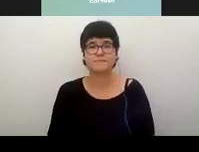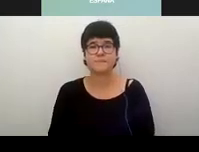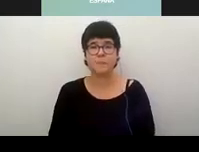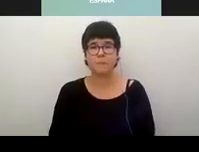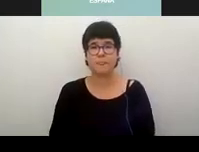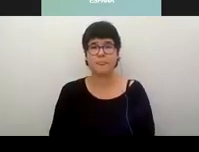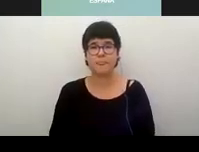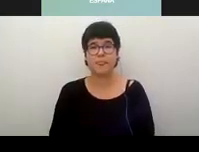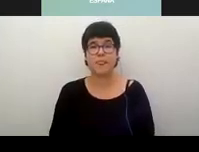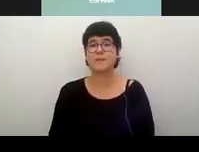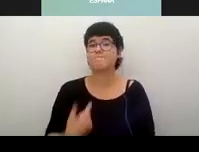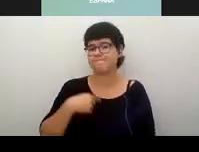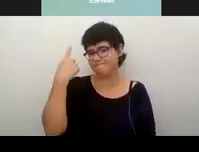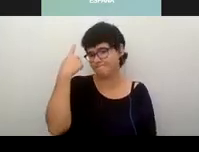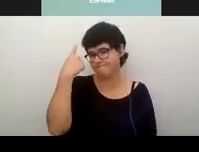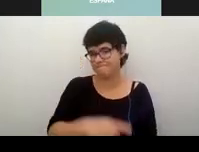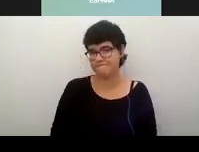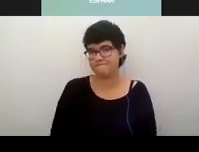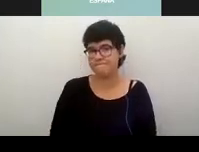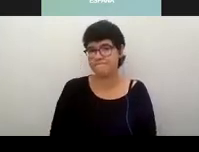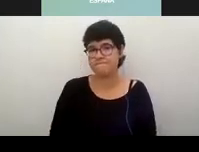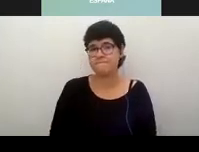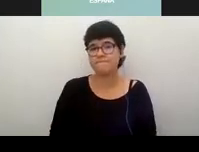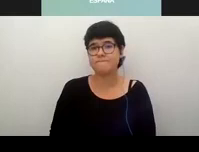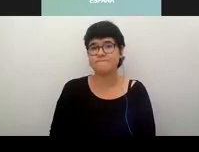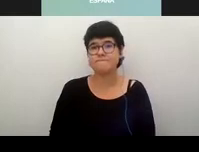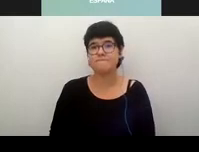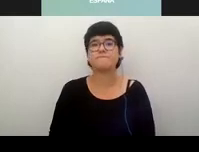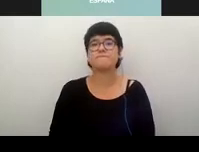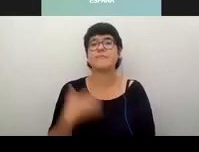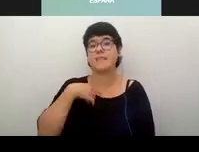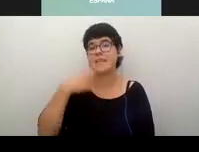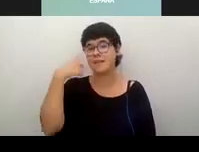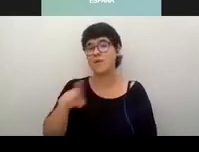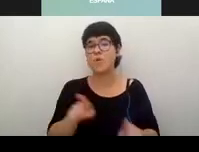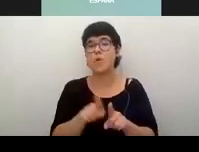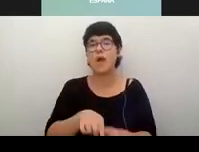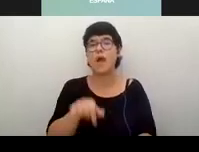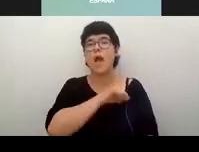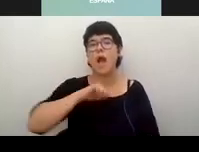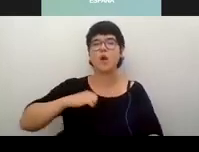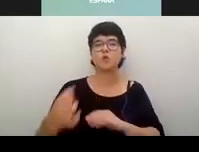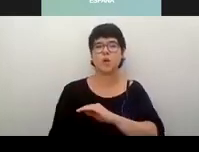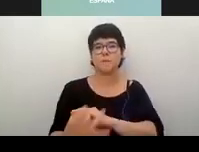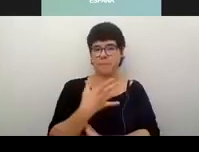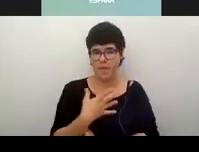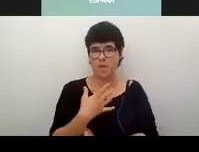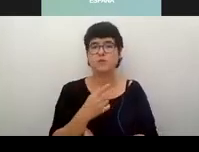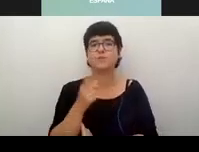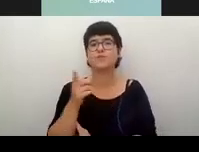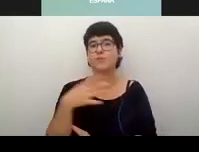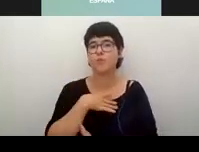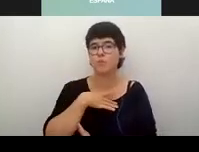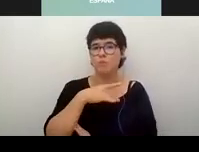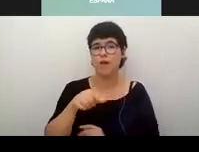Y como sabéis, nada, remitiros a los autoenvíos. Aquí os muestro los